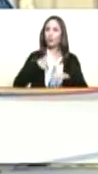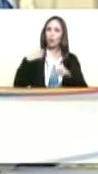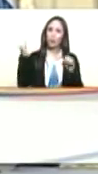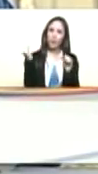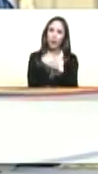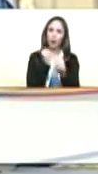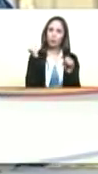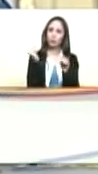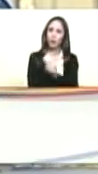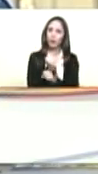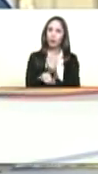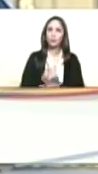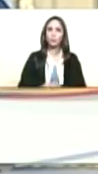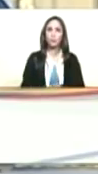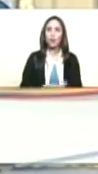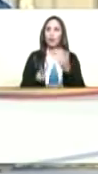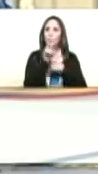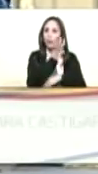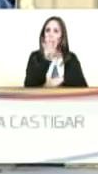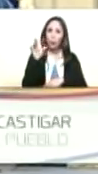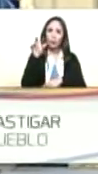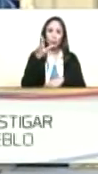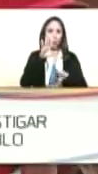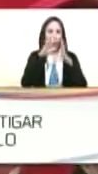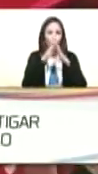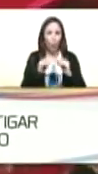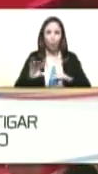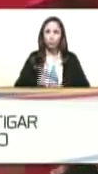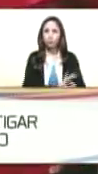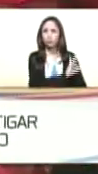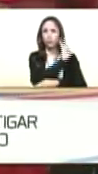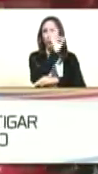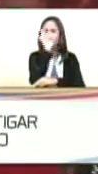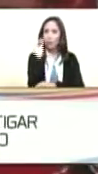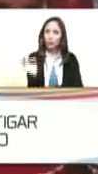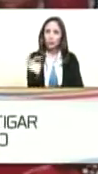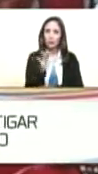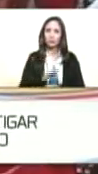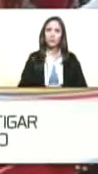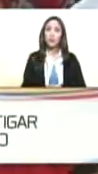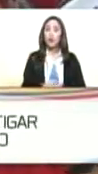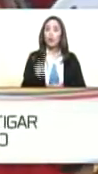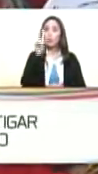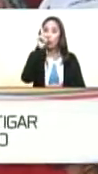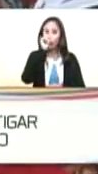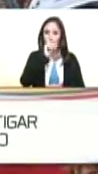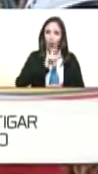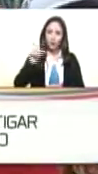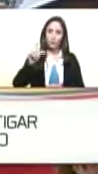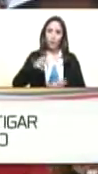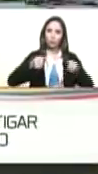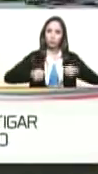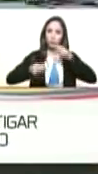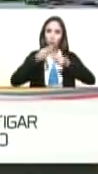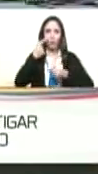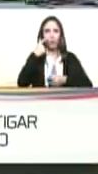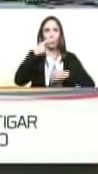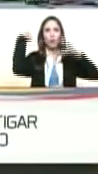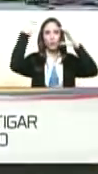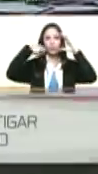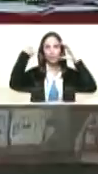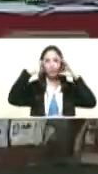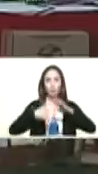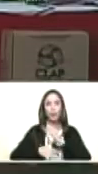pueblo dedicado, 24 horas del día a la vida. 2 años de los CLAP. Vamos a ver el video de los CLAP